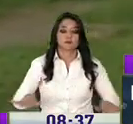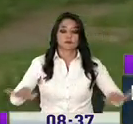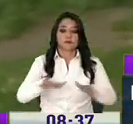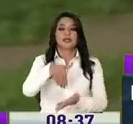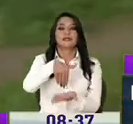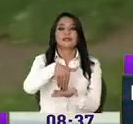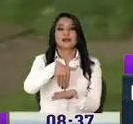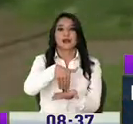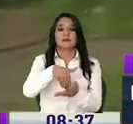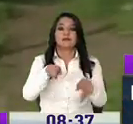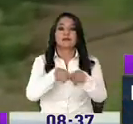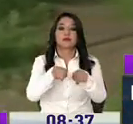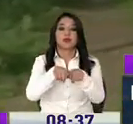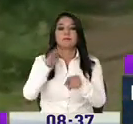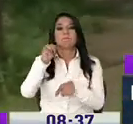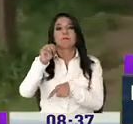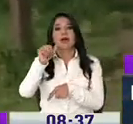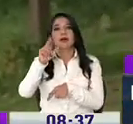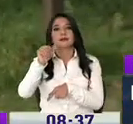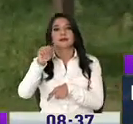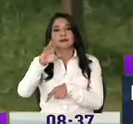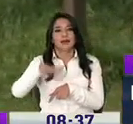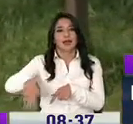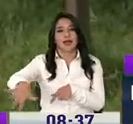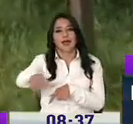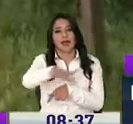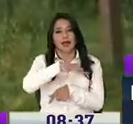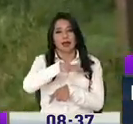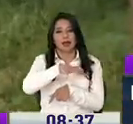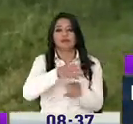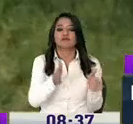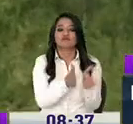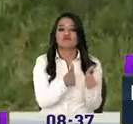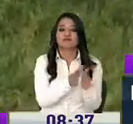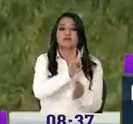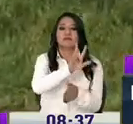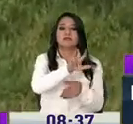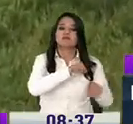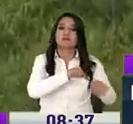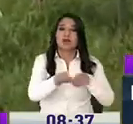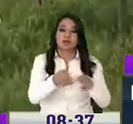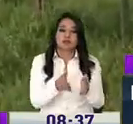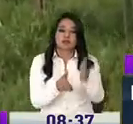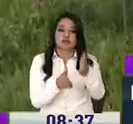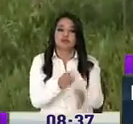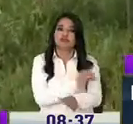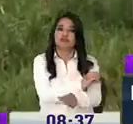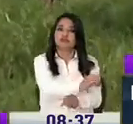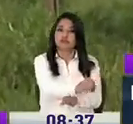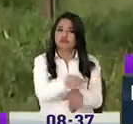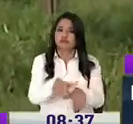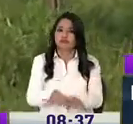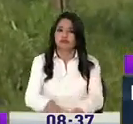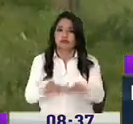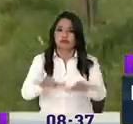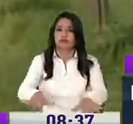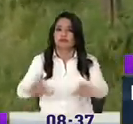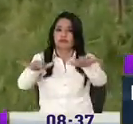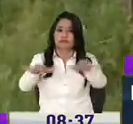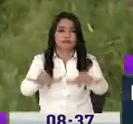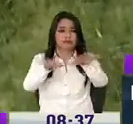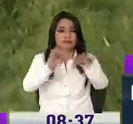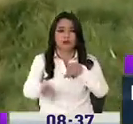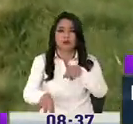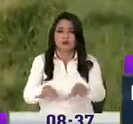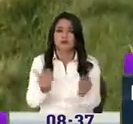es paralela a la Mariscal Sucre, al lado del barrio 23 de mayo, no es posible que vivamos en esto, porque este es un potrero, este es un botadero de